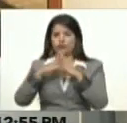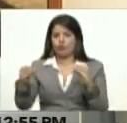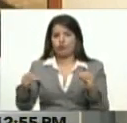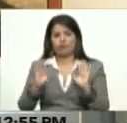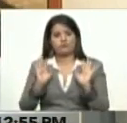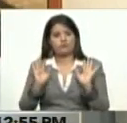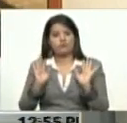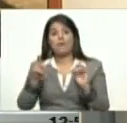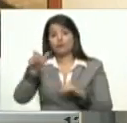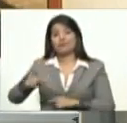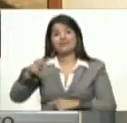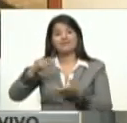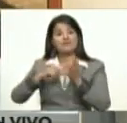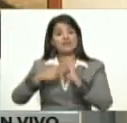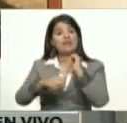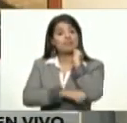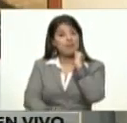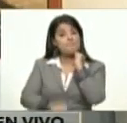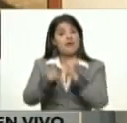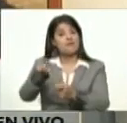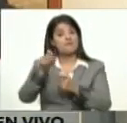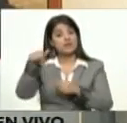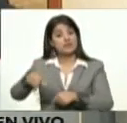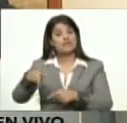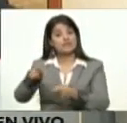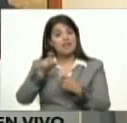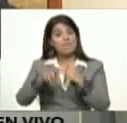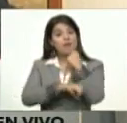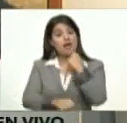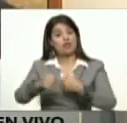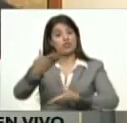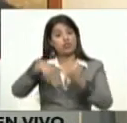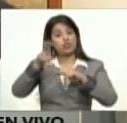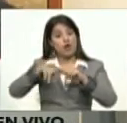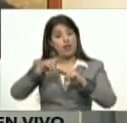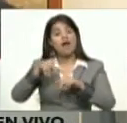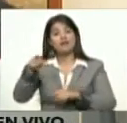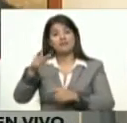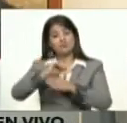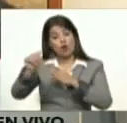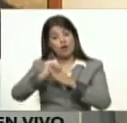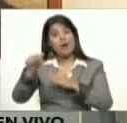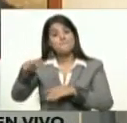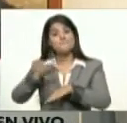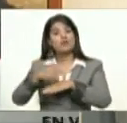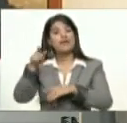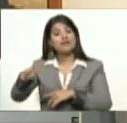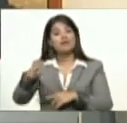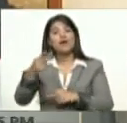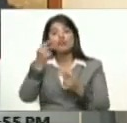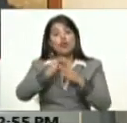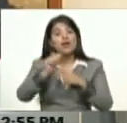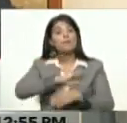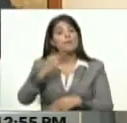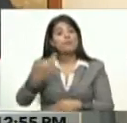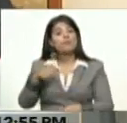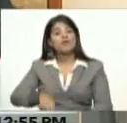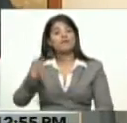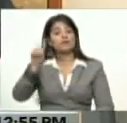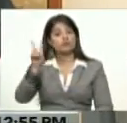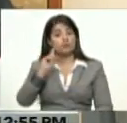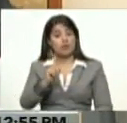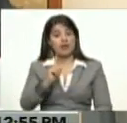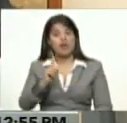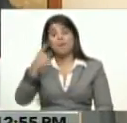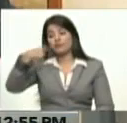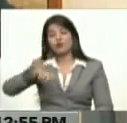fiscal. Ahí vamos a ser inclementes y severos en la aplicación, porque esa divisa es patrimonio de todos los venezolanos y debe